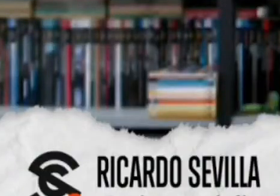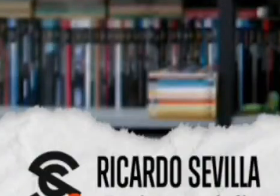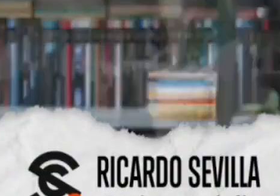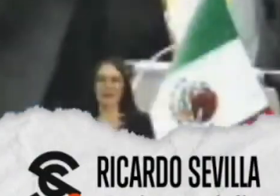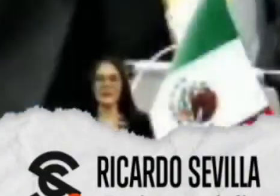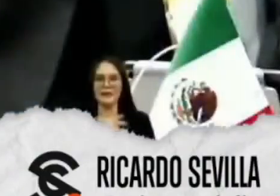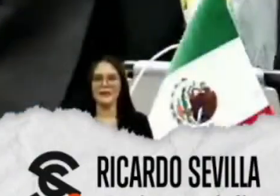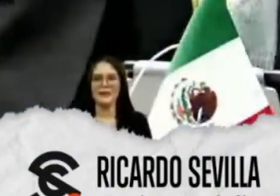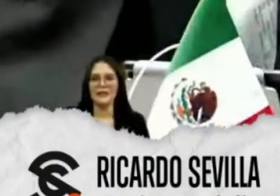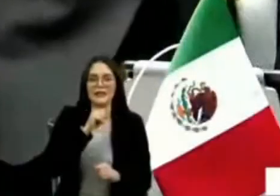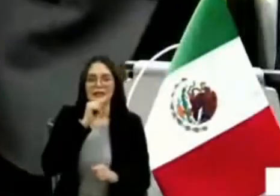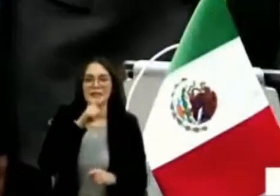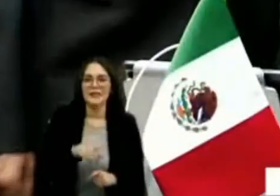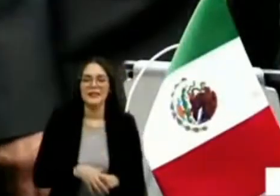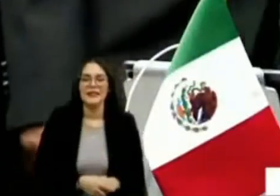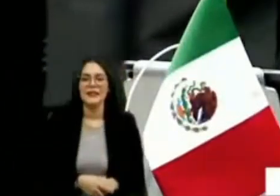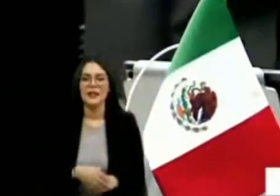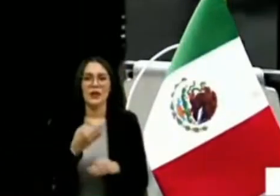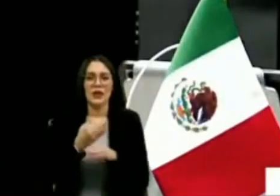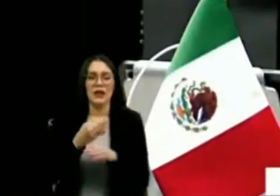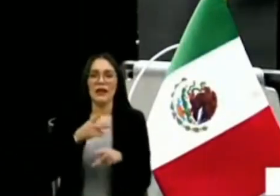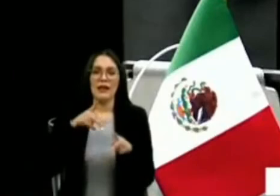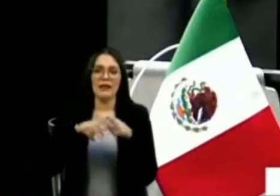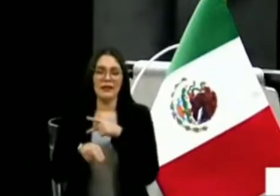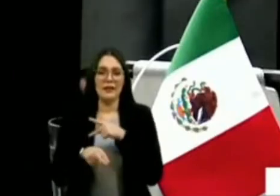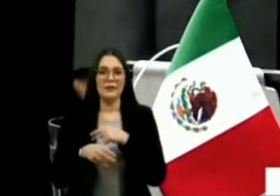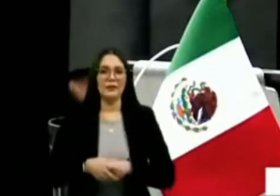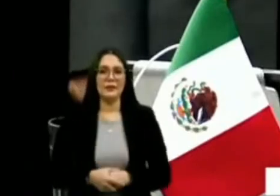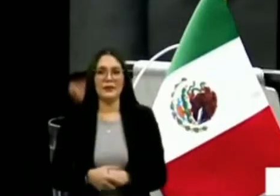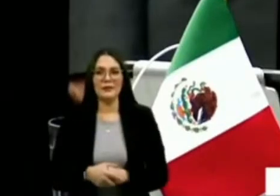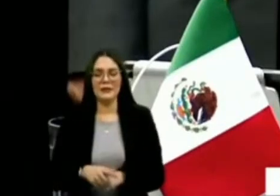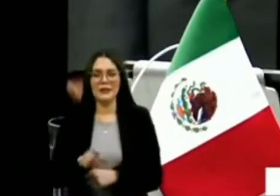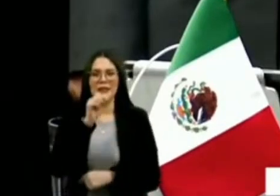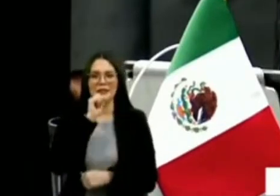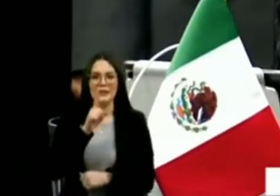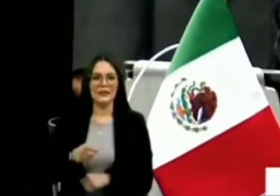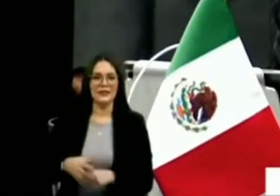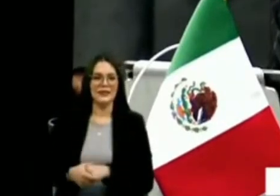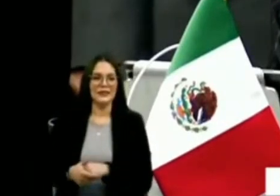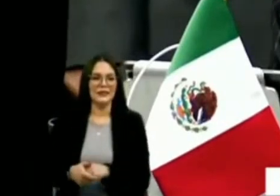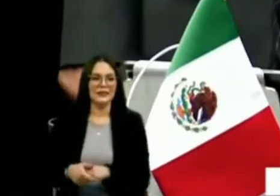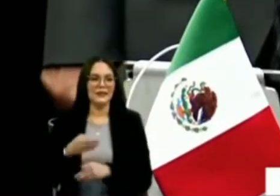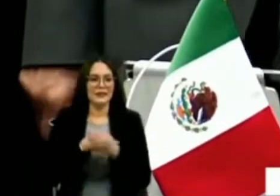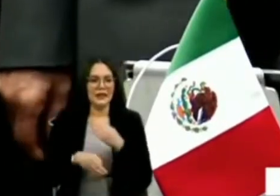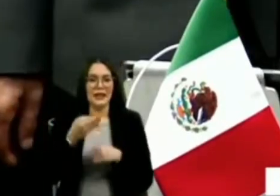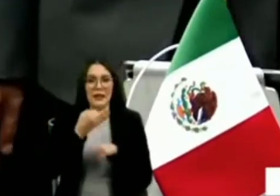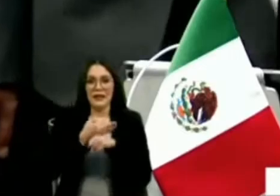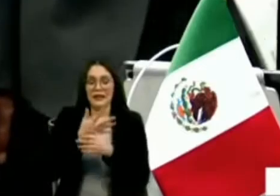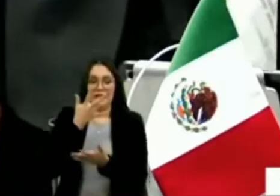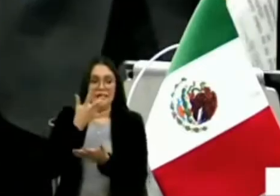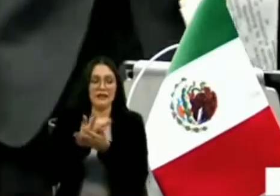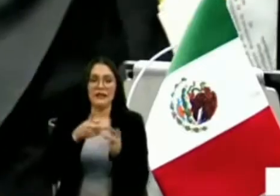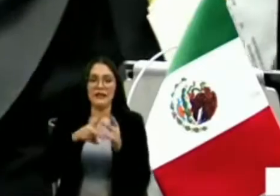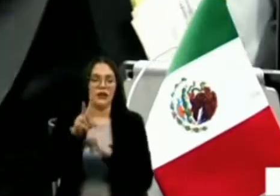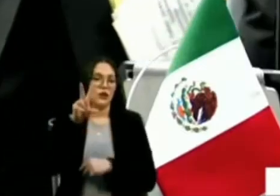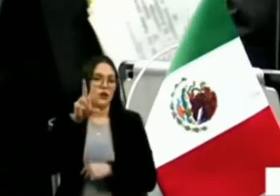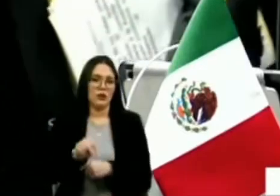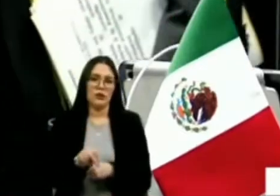negocio personal. Ya salió la gobernadora de Campeche, Laida Sansores, dice que no hay